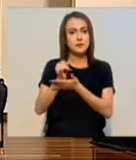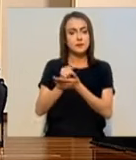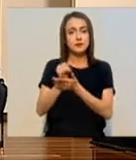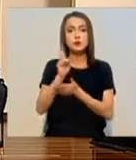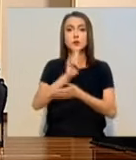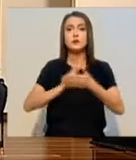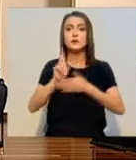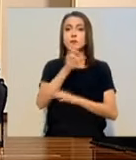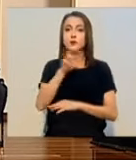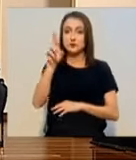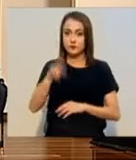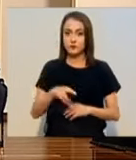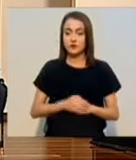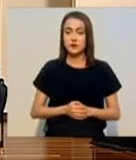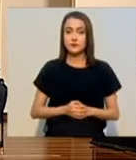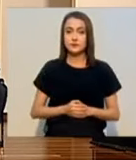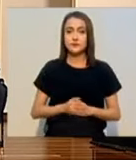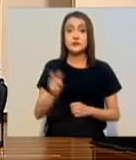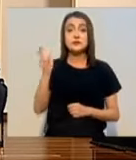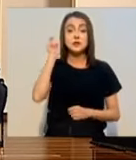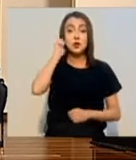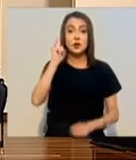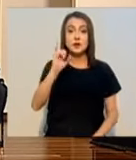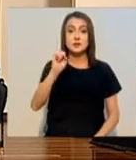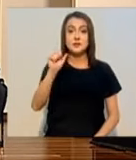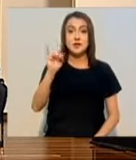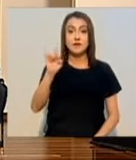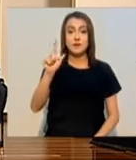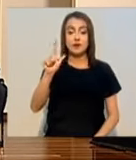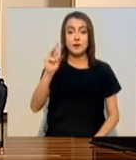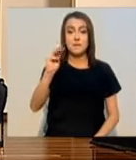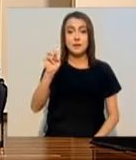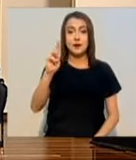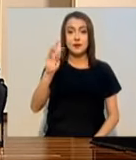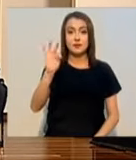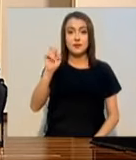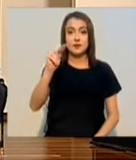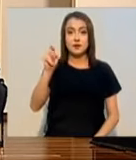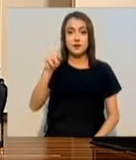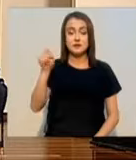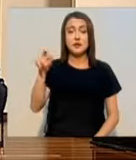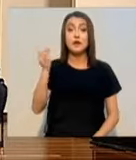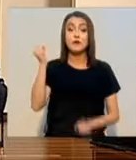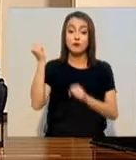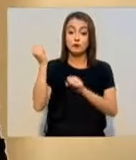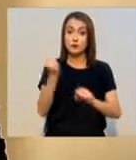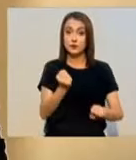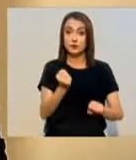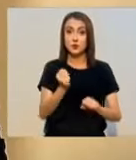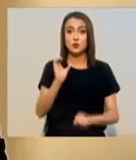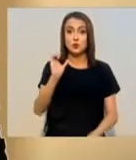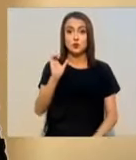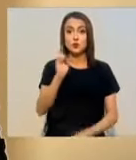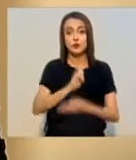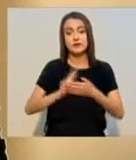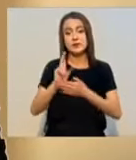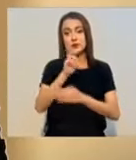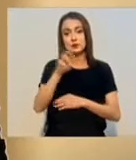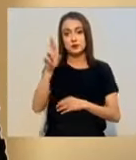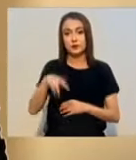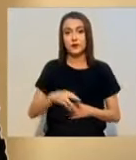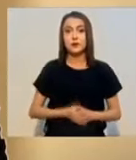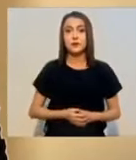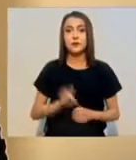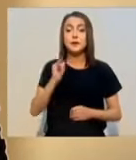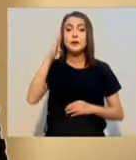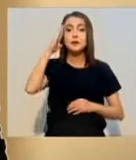de investigación de la Universidad de Costa Rica, y a la señora Isabel Martínez, delegada ejecutiva de la Fundación UCR.